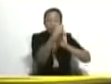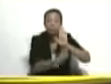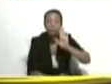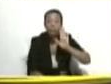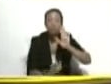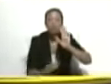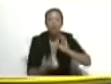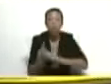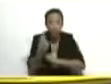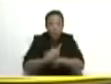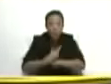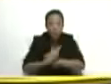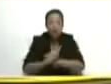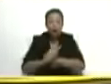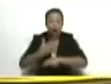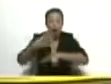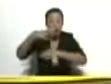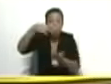que obliga